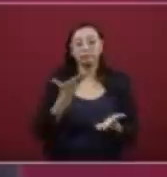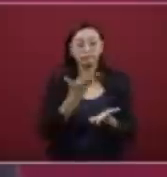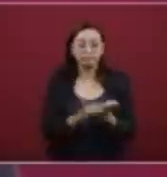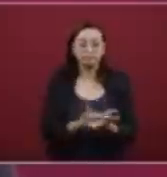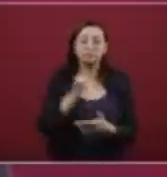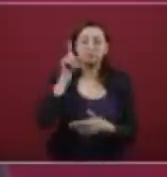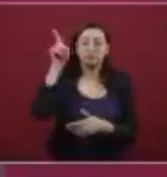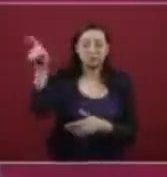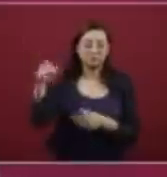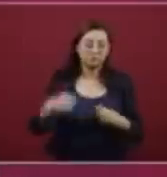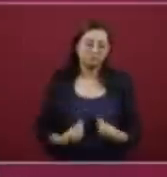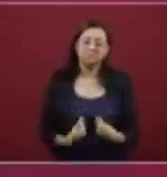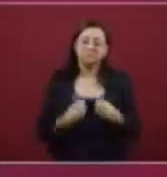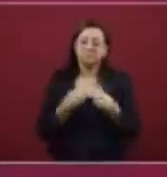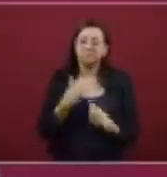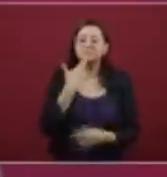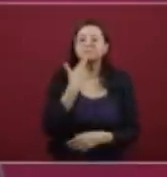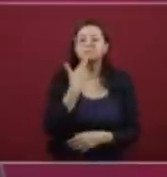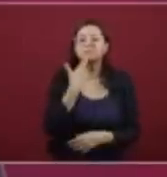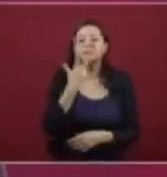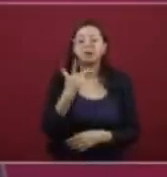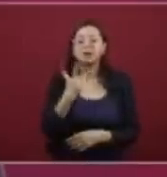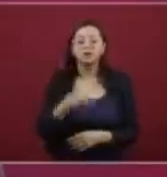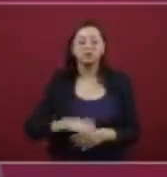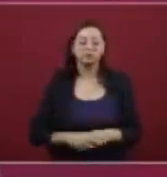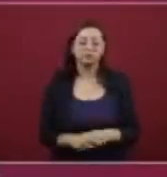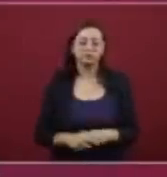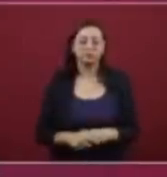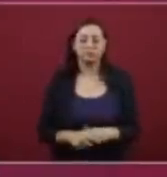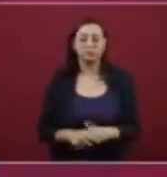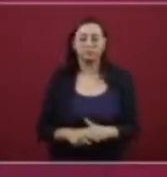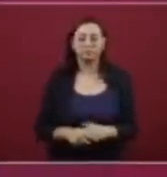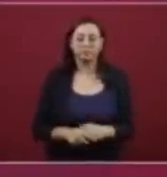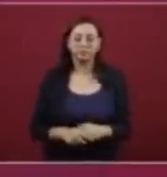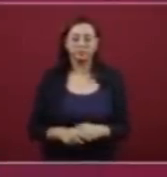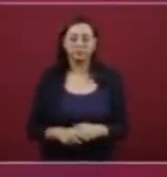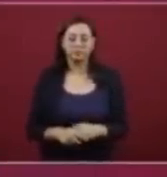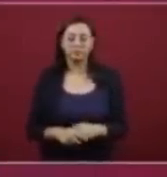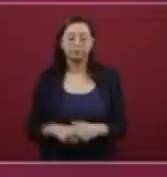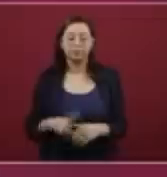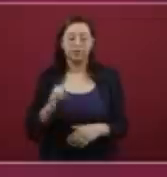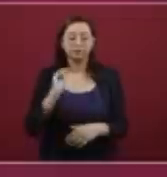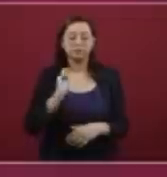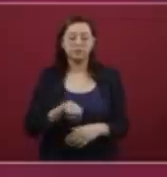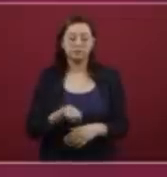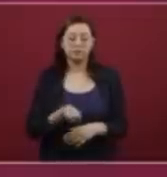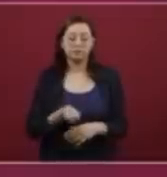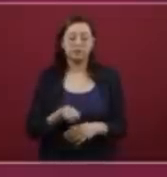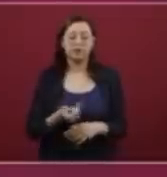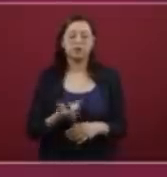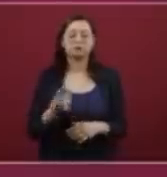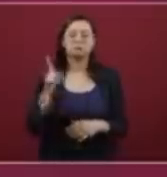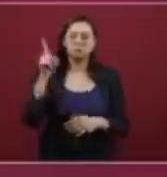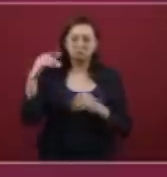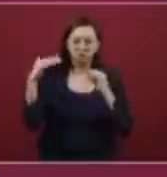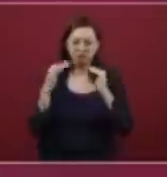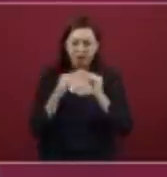mejorar. Esto es que van a tener